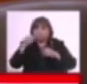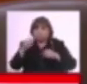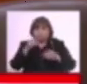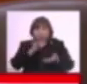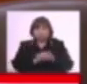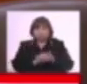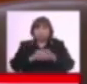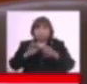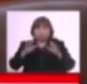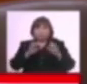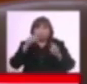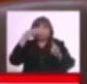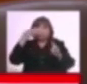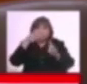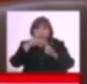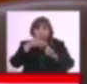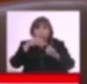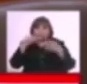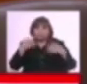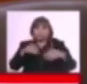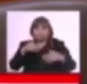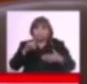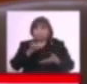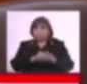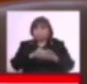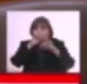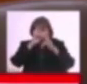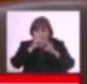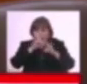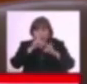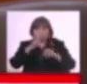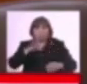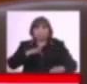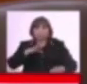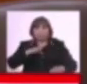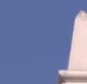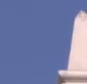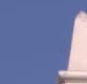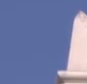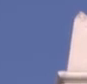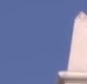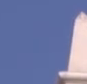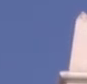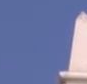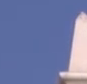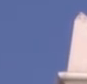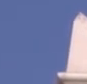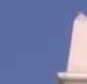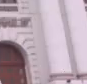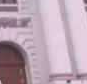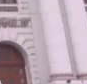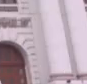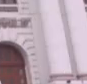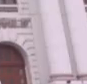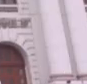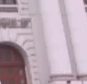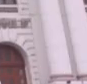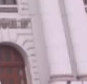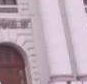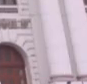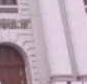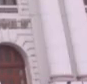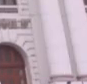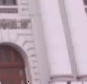tres botones adelante. Tienes el rojo, tienes el verde y tienes la abstención,